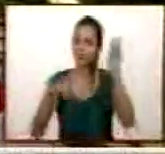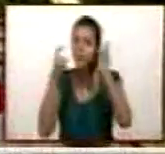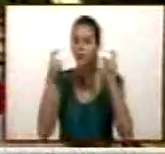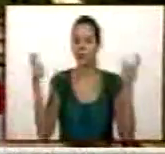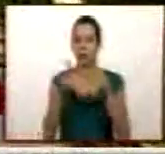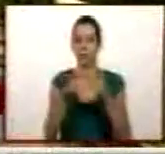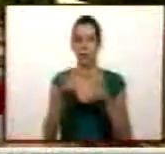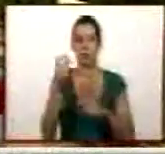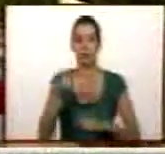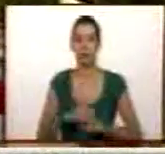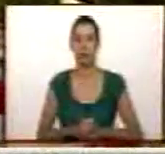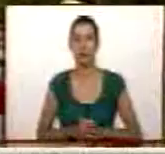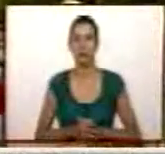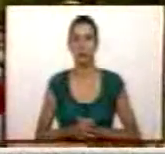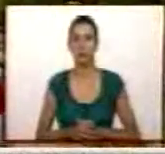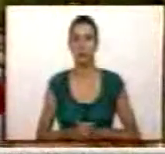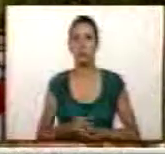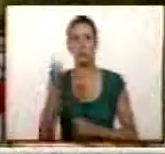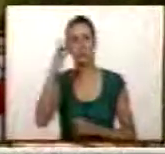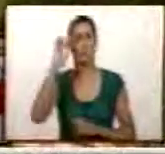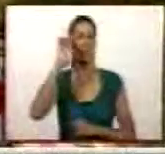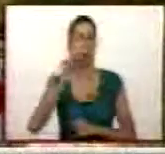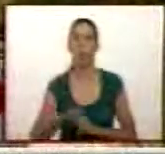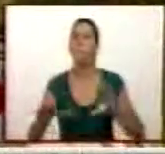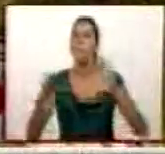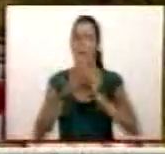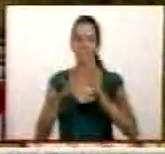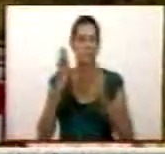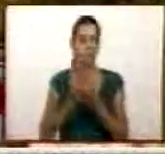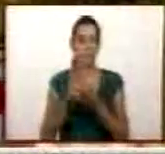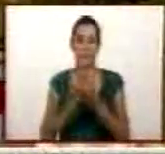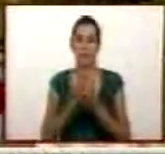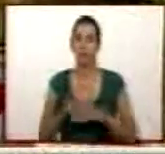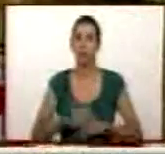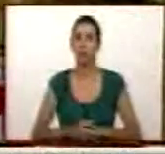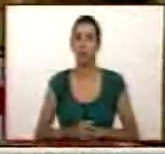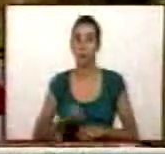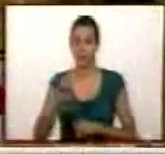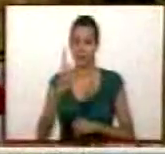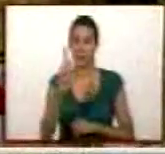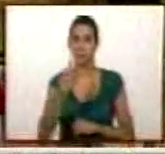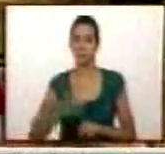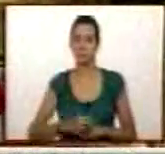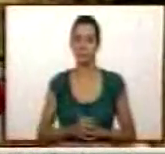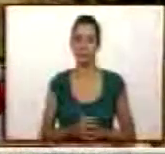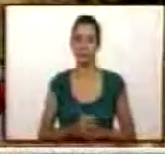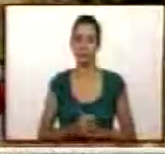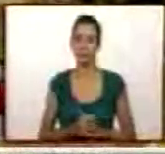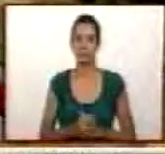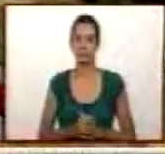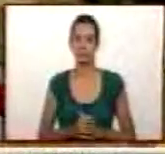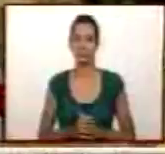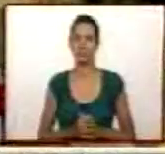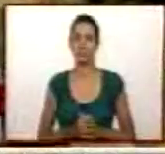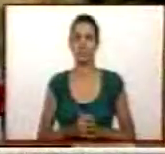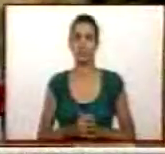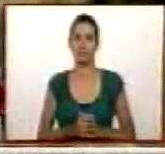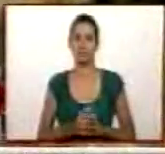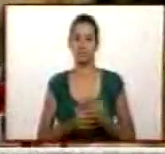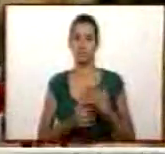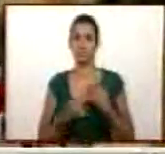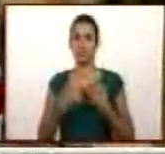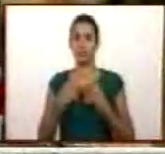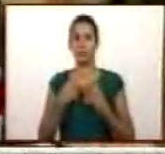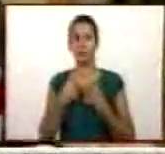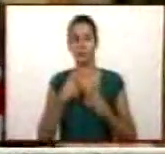su sesión ordinaria de los días martes. En primer lugar, dedicamos, como corresponde en este